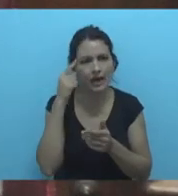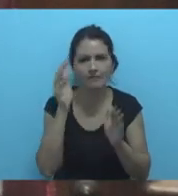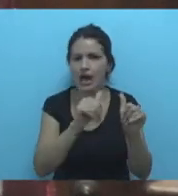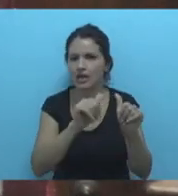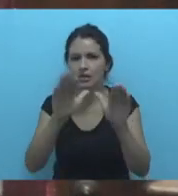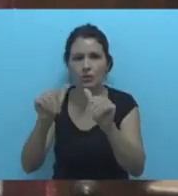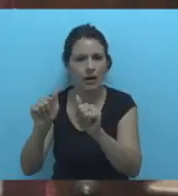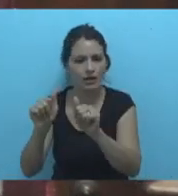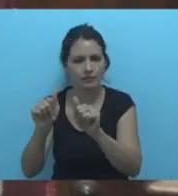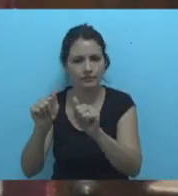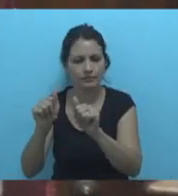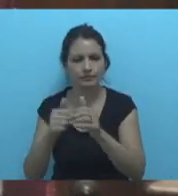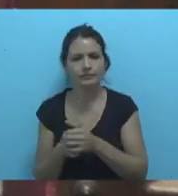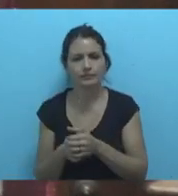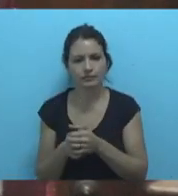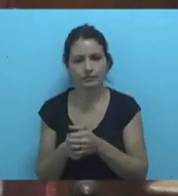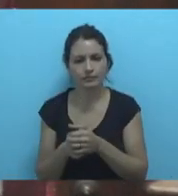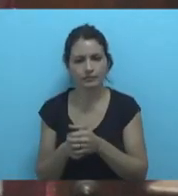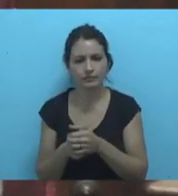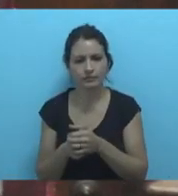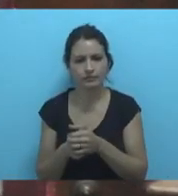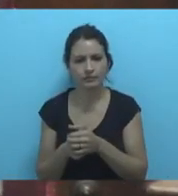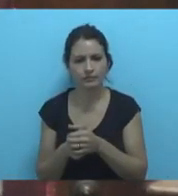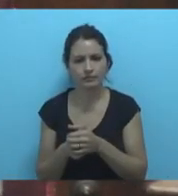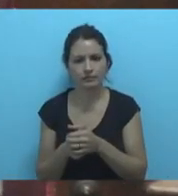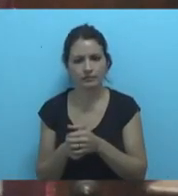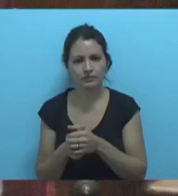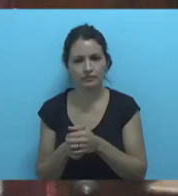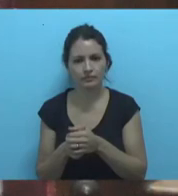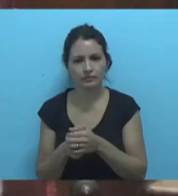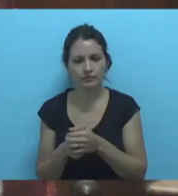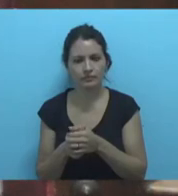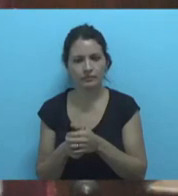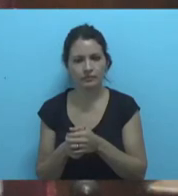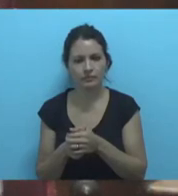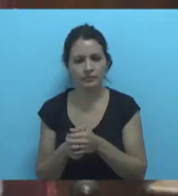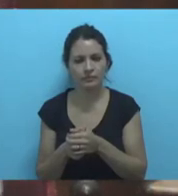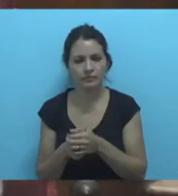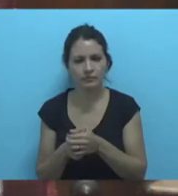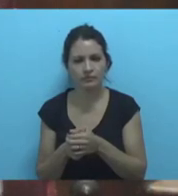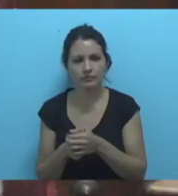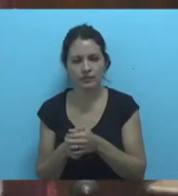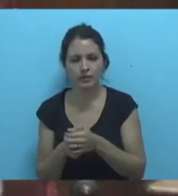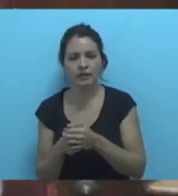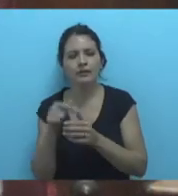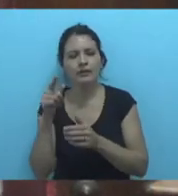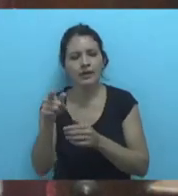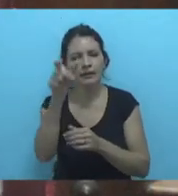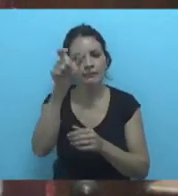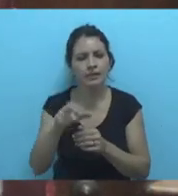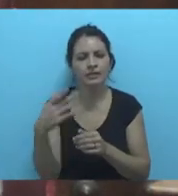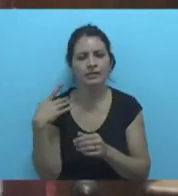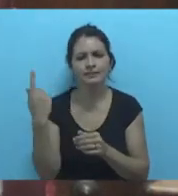además él lo decía no solamente en su calidad de presidente del Banco de la Nación, sino también en calidad de presidente de ABAPRA, diciendo de